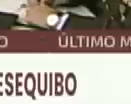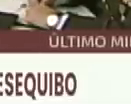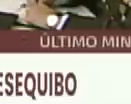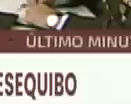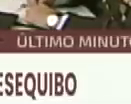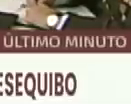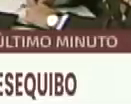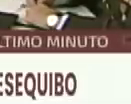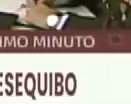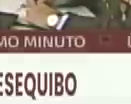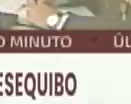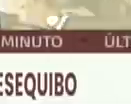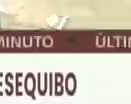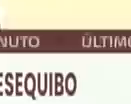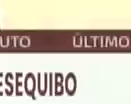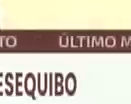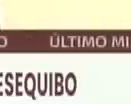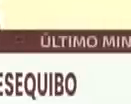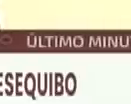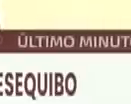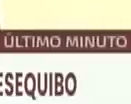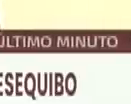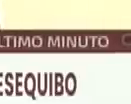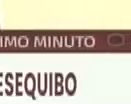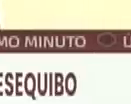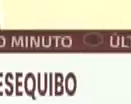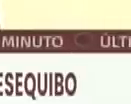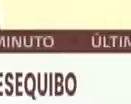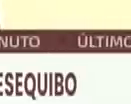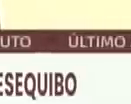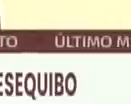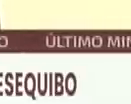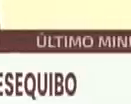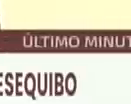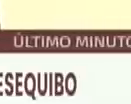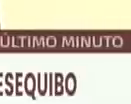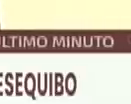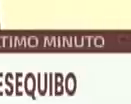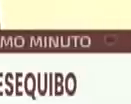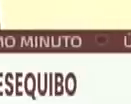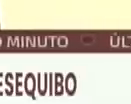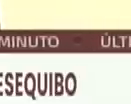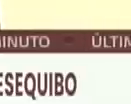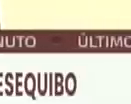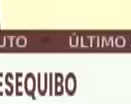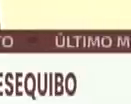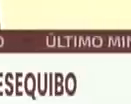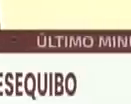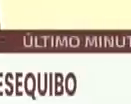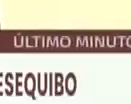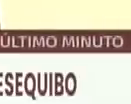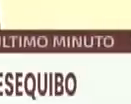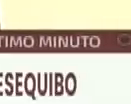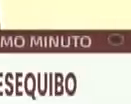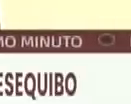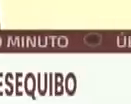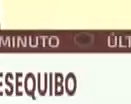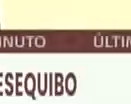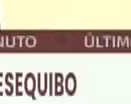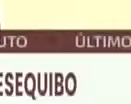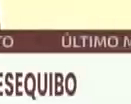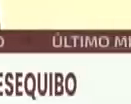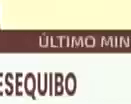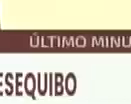país pretendió romper con todas las formas de amistosas de